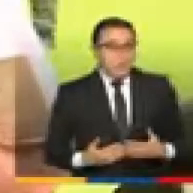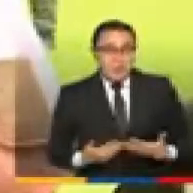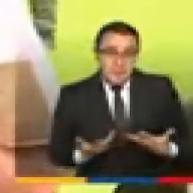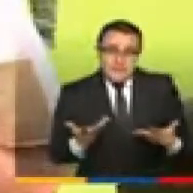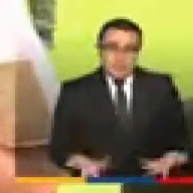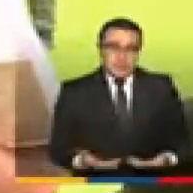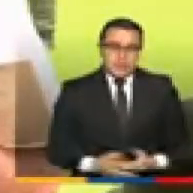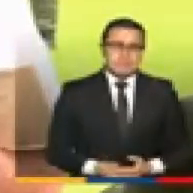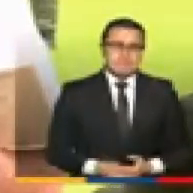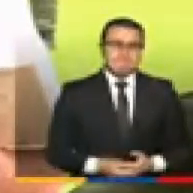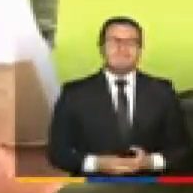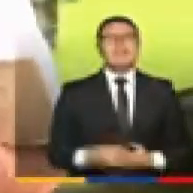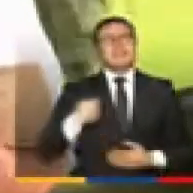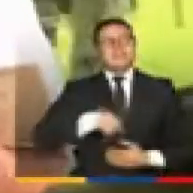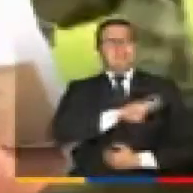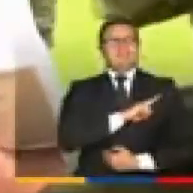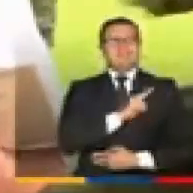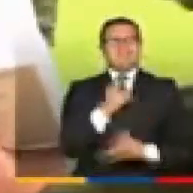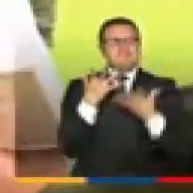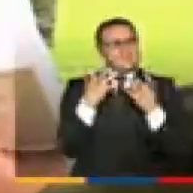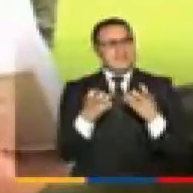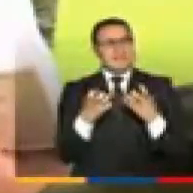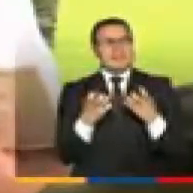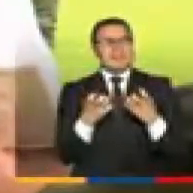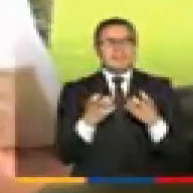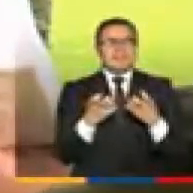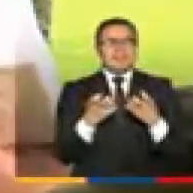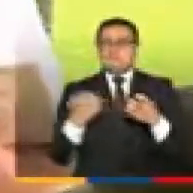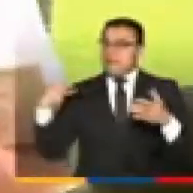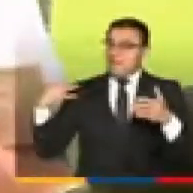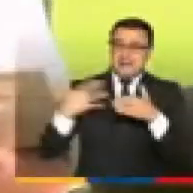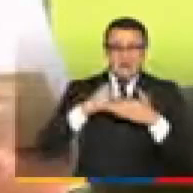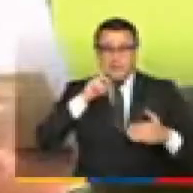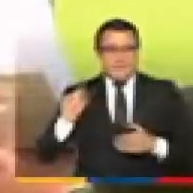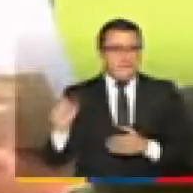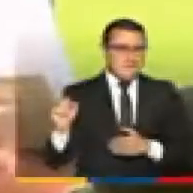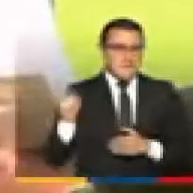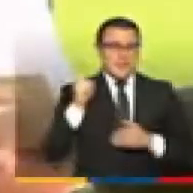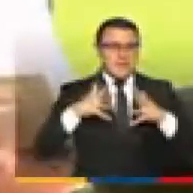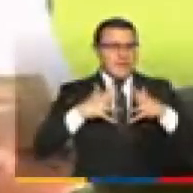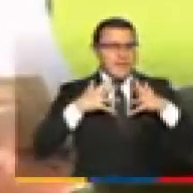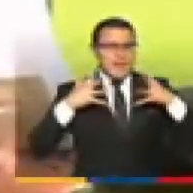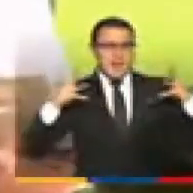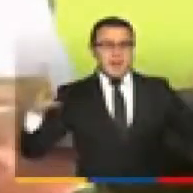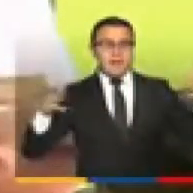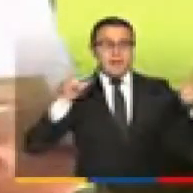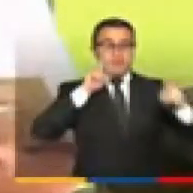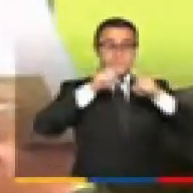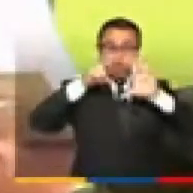acuataremos a una escala sin precedentes, movilizando la política